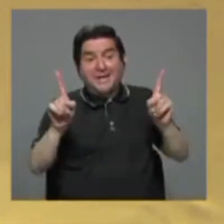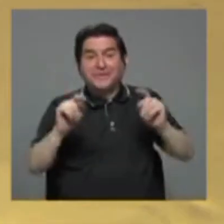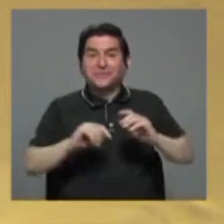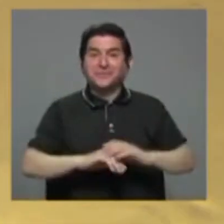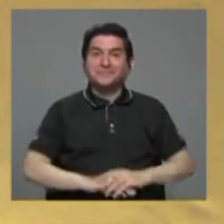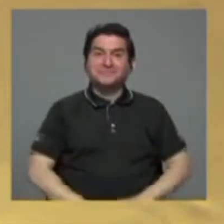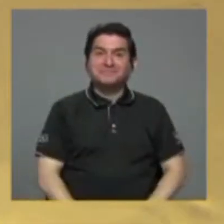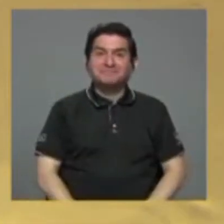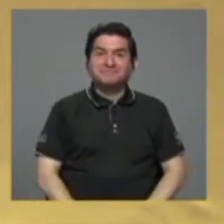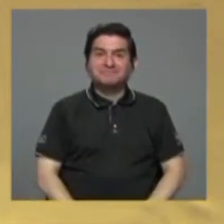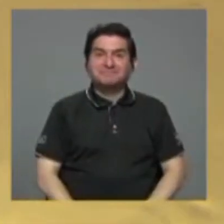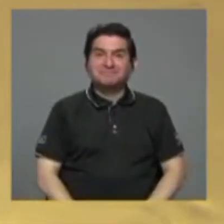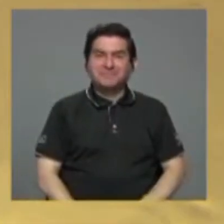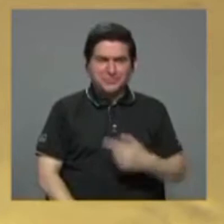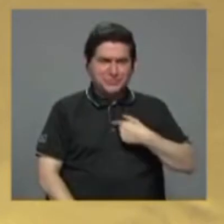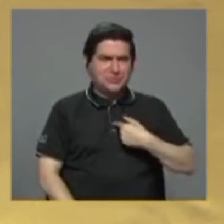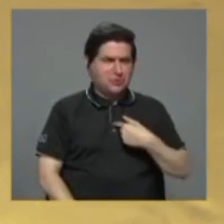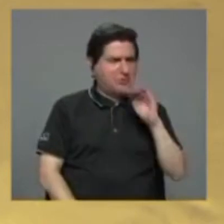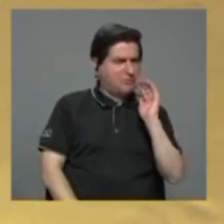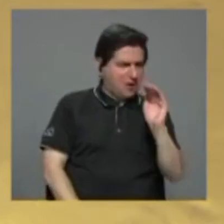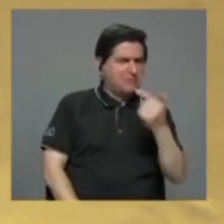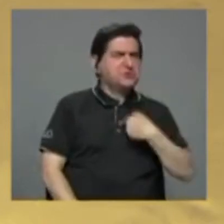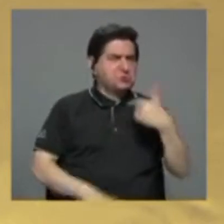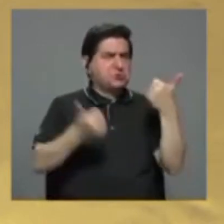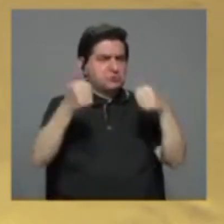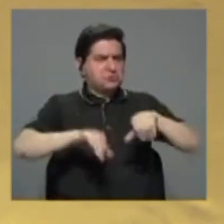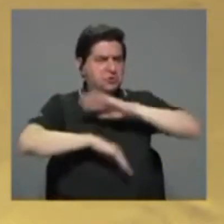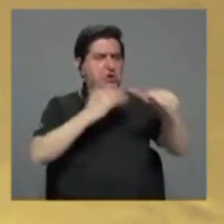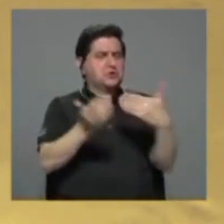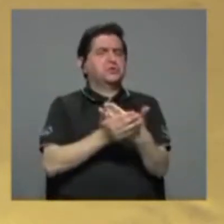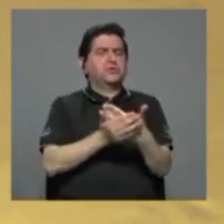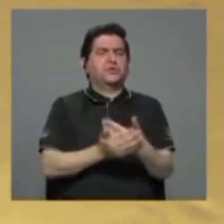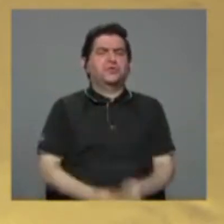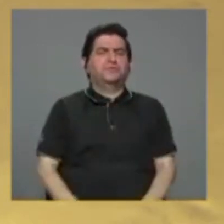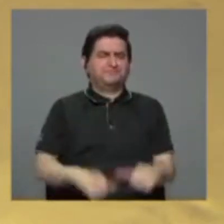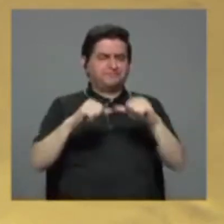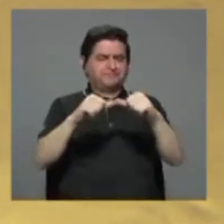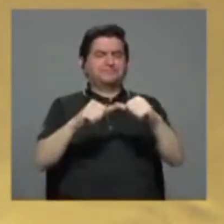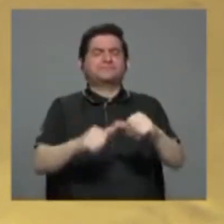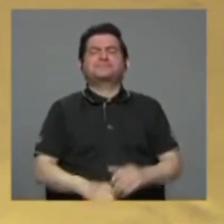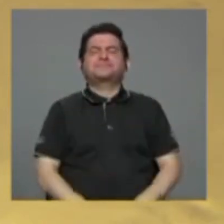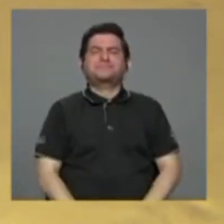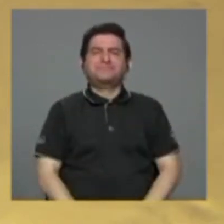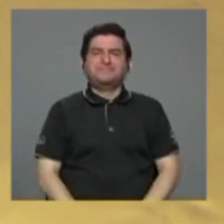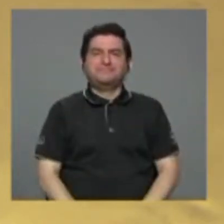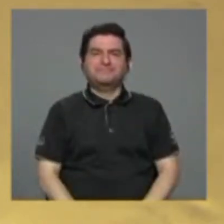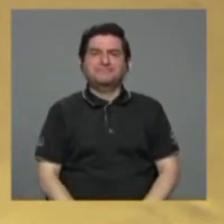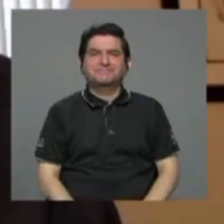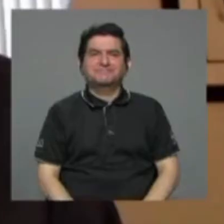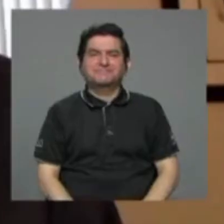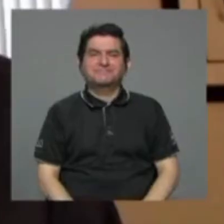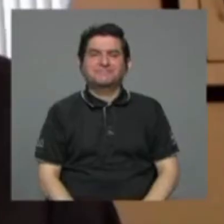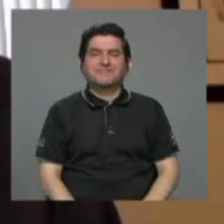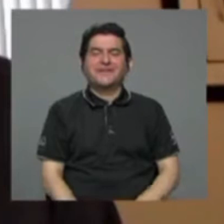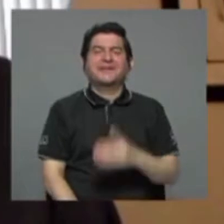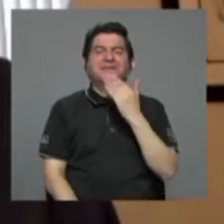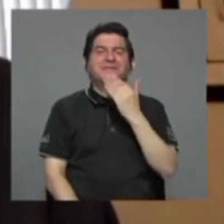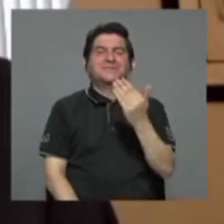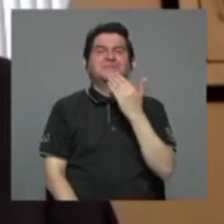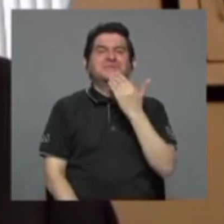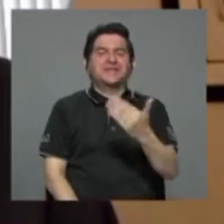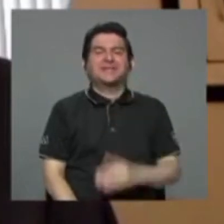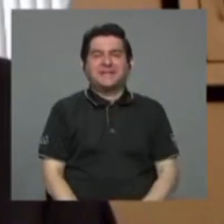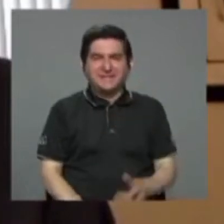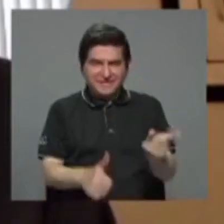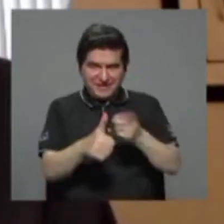pero le anticipo que estoy de acuerdo en todo. Adelante, don Eduardo, por favor. Muchísimas gracias